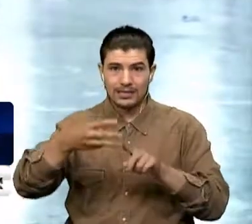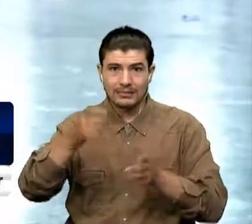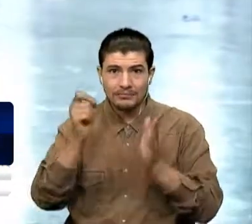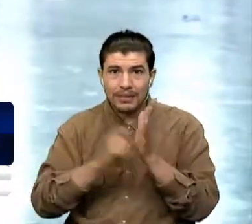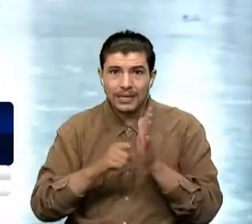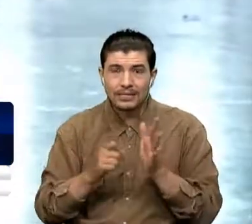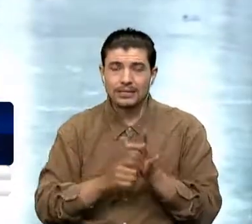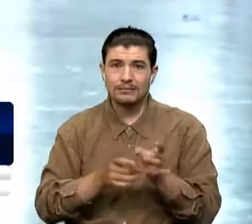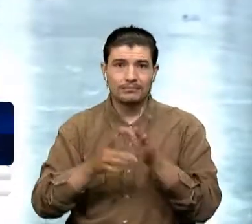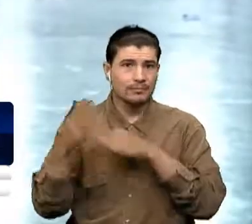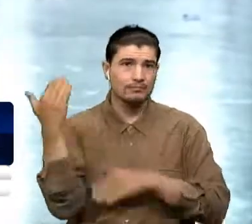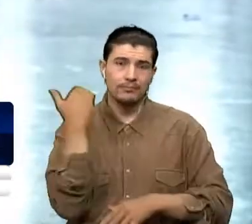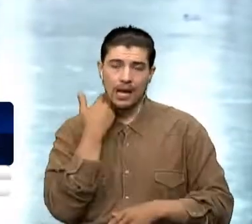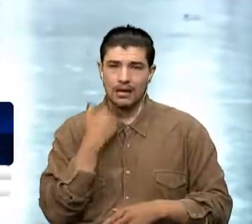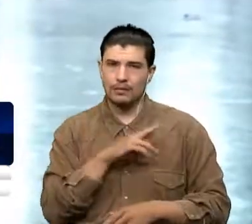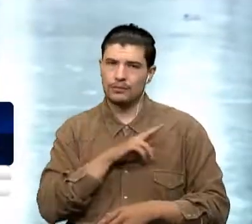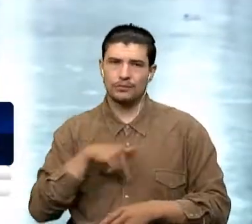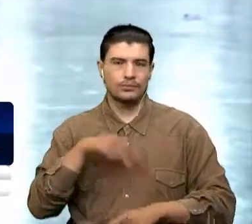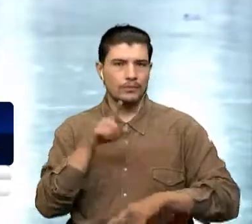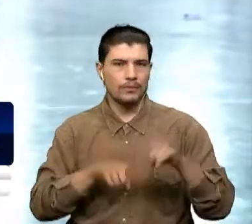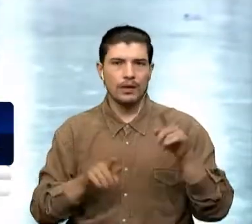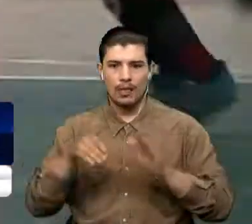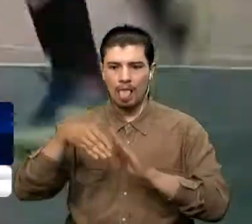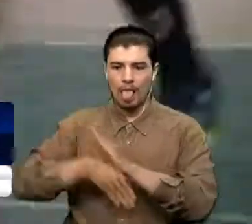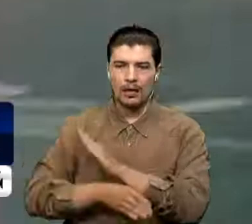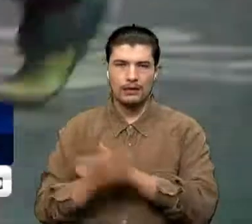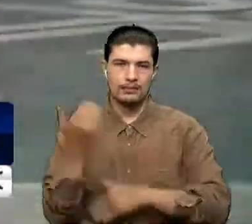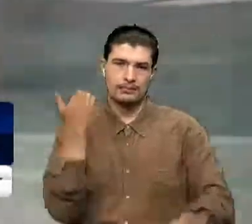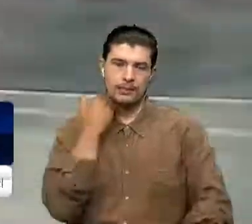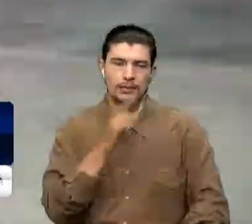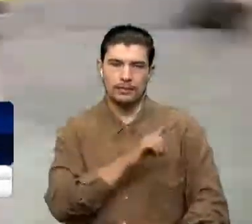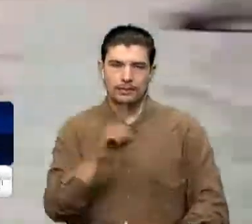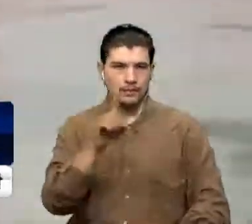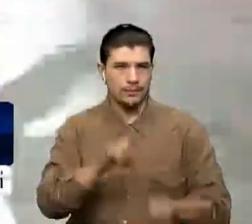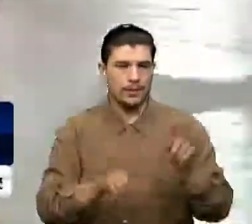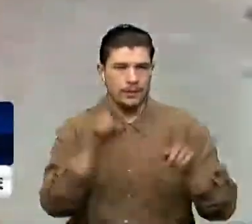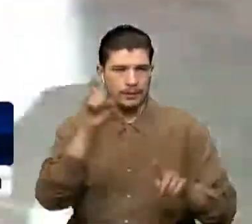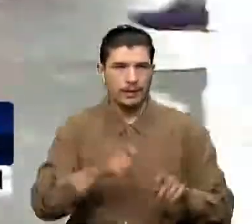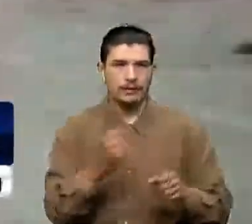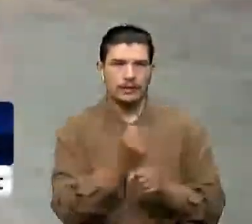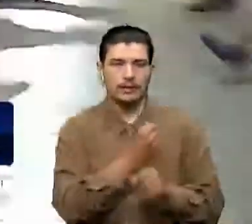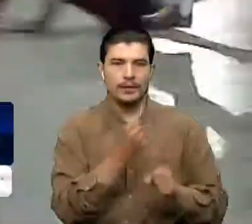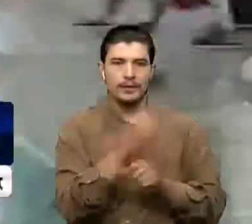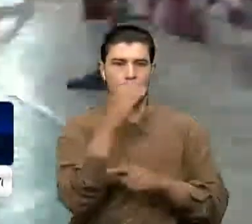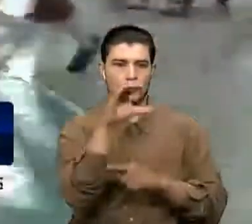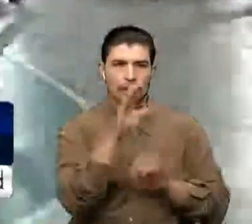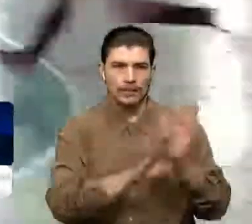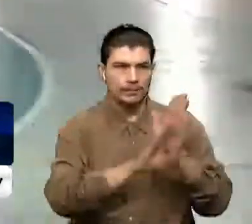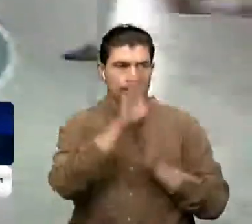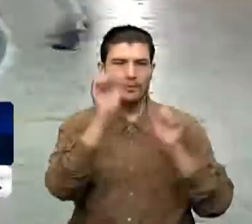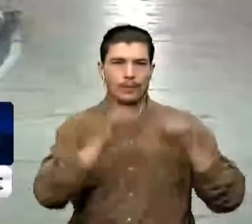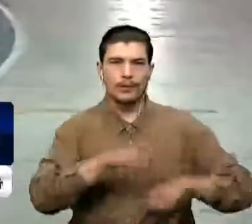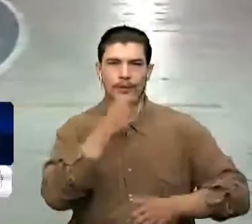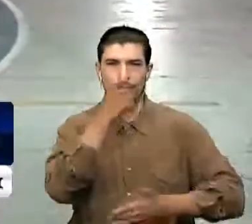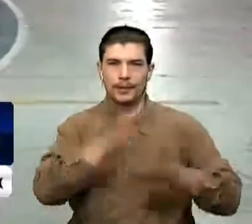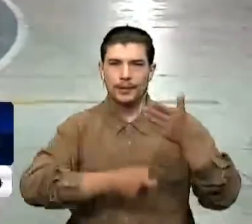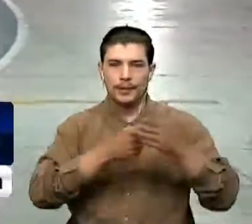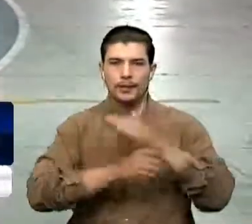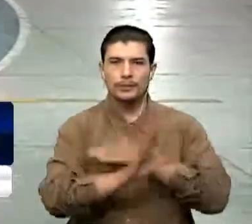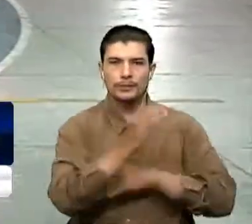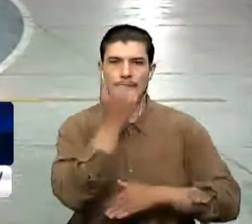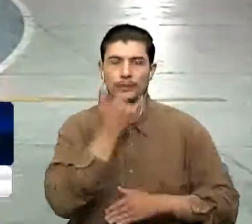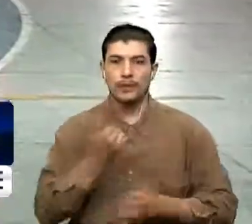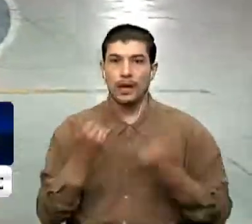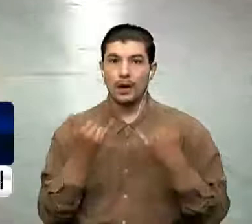ya esto es muy corto y el descenso nos viene persiguiendo los motilones trabajan para corregir los errores la definición ha